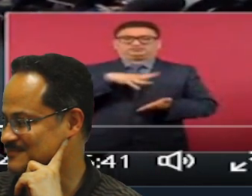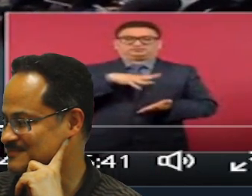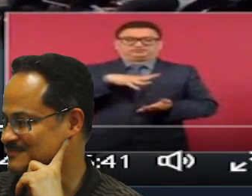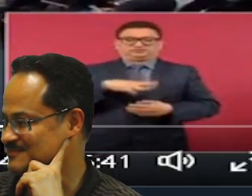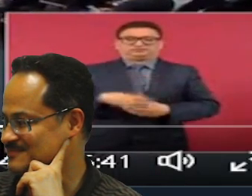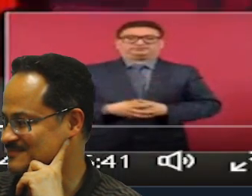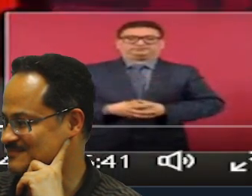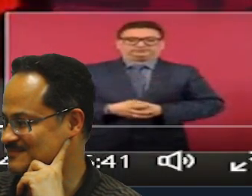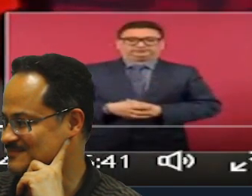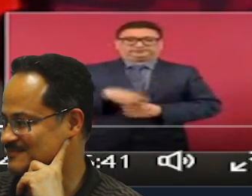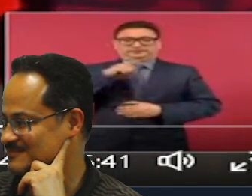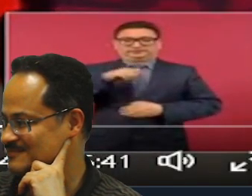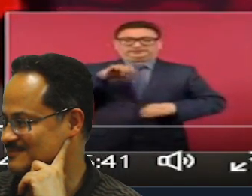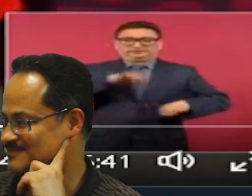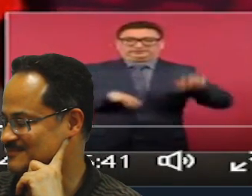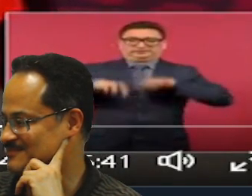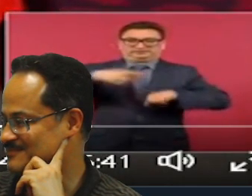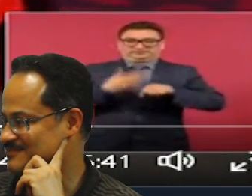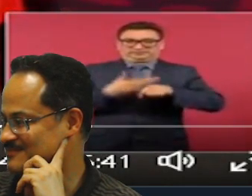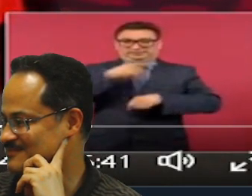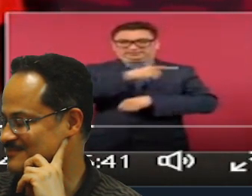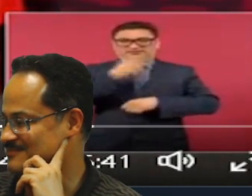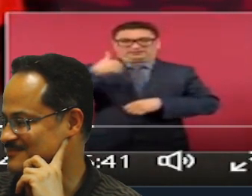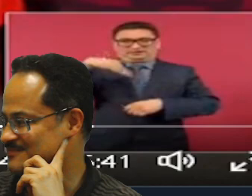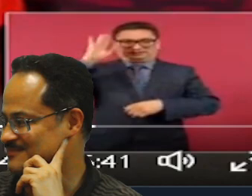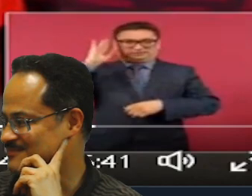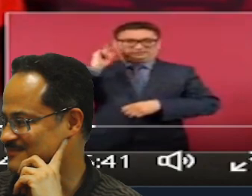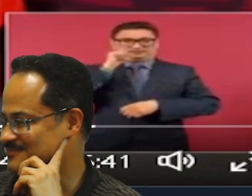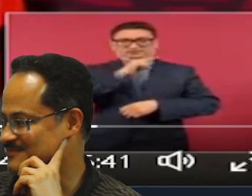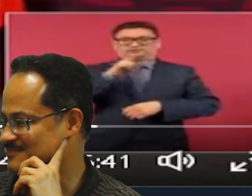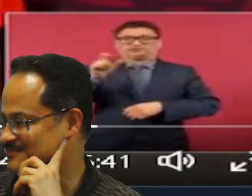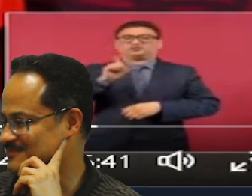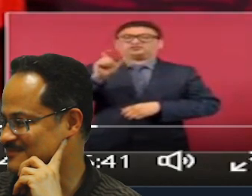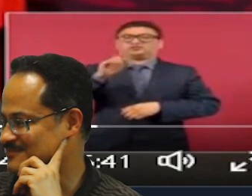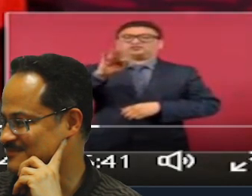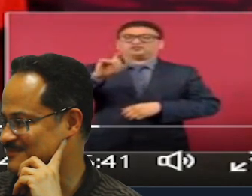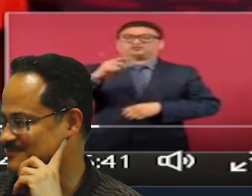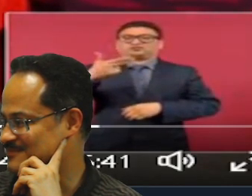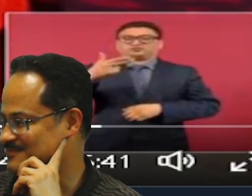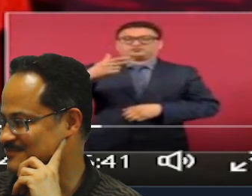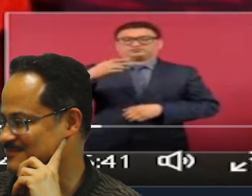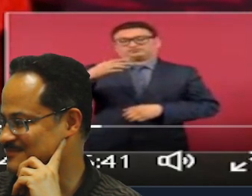de que el embajador que había en ese entonces cuando Calderón